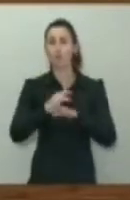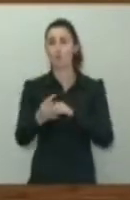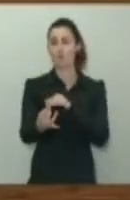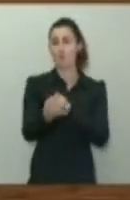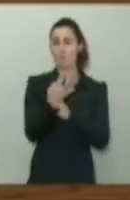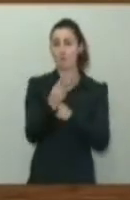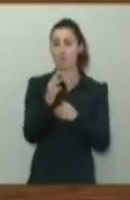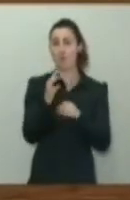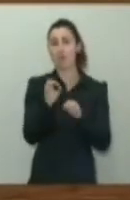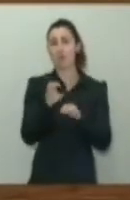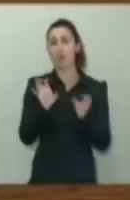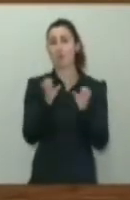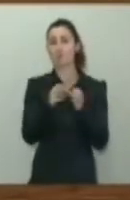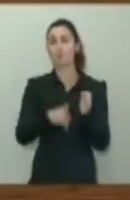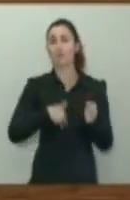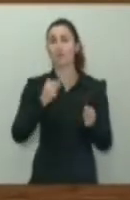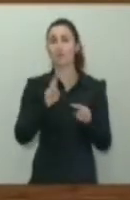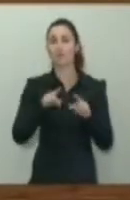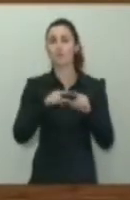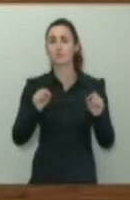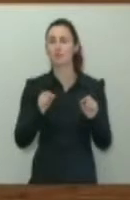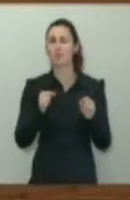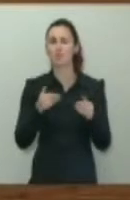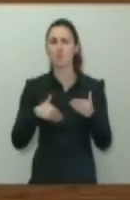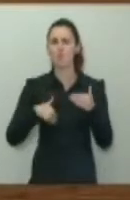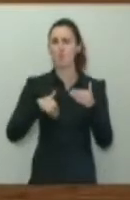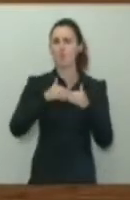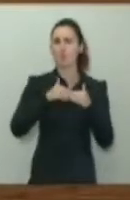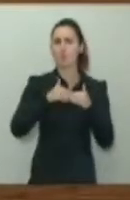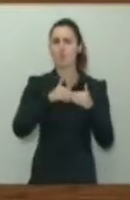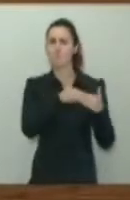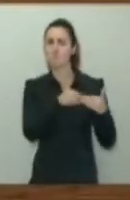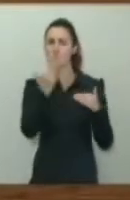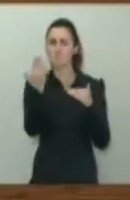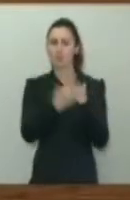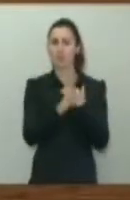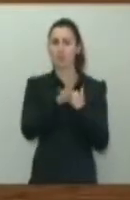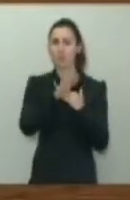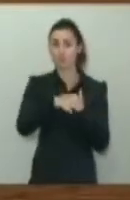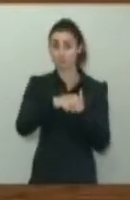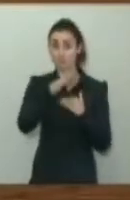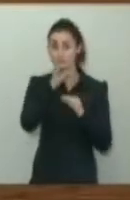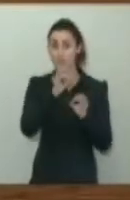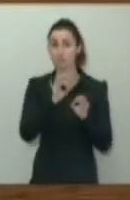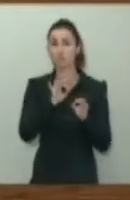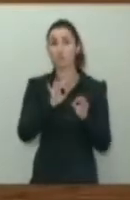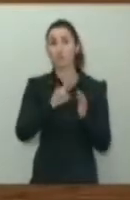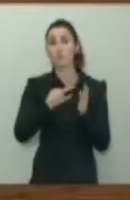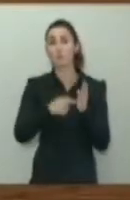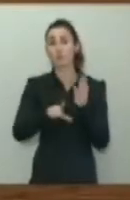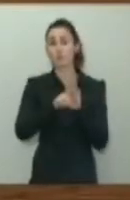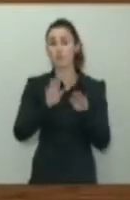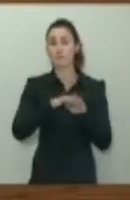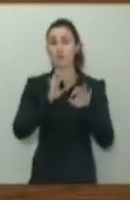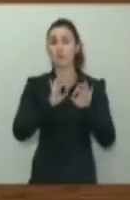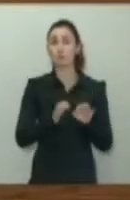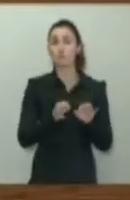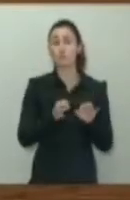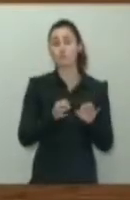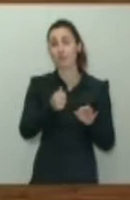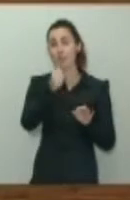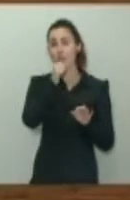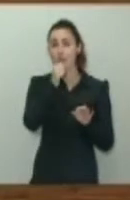Principado, en el plazo máximo de 4 meses, un proyecto de ley que establezca una nueva regulación tributaria para el abastecimiento y saneamiento de aguas